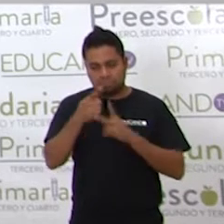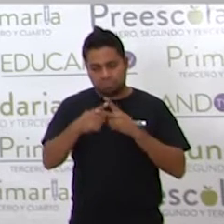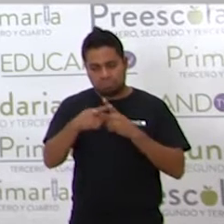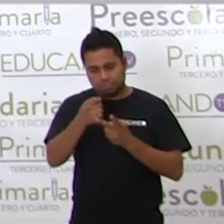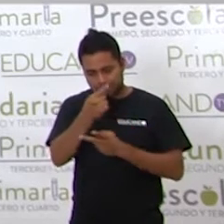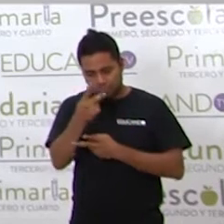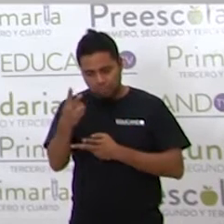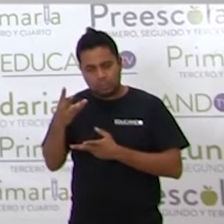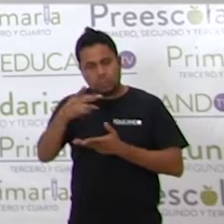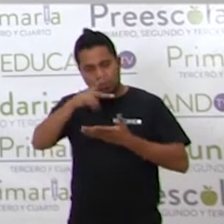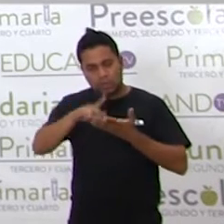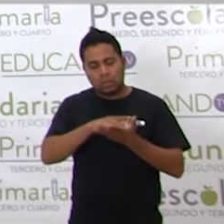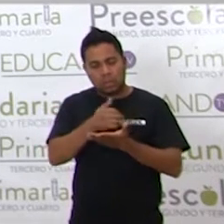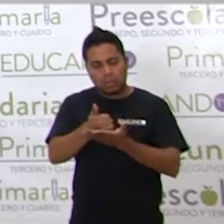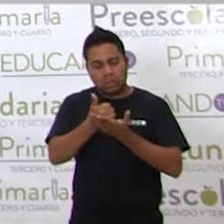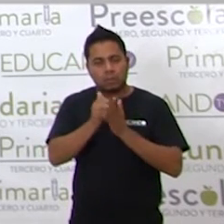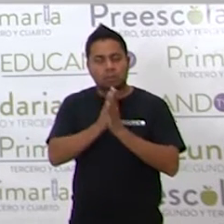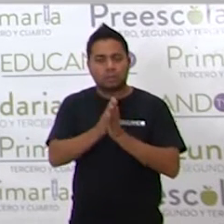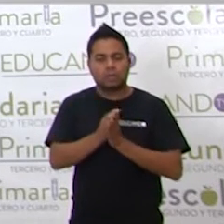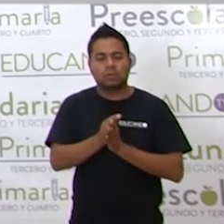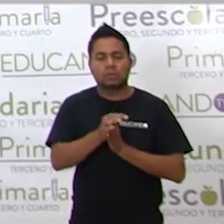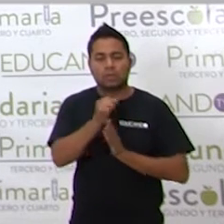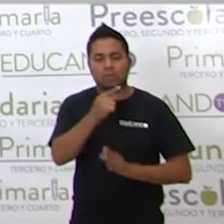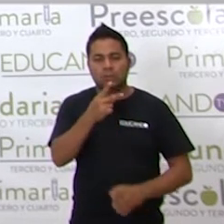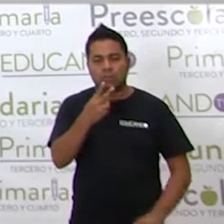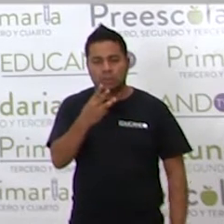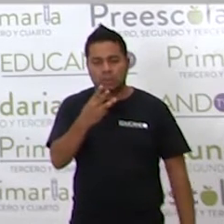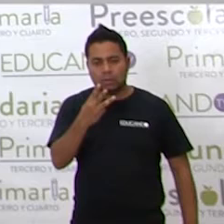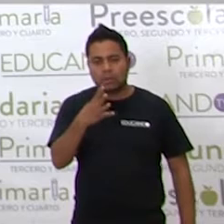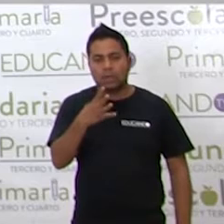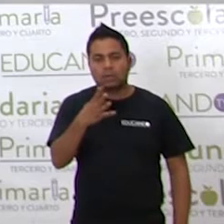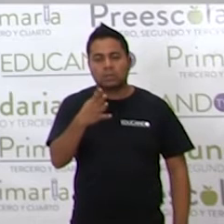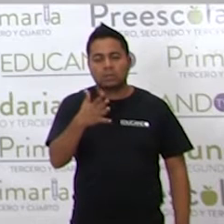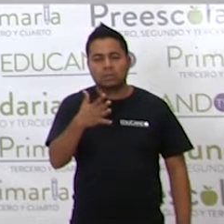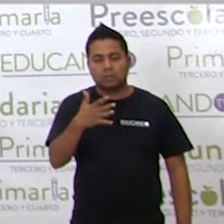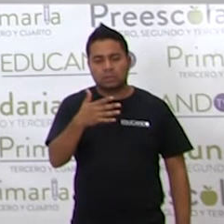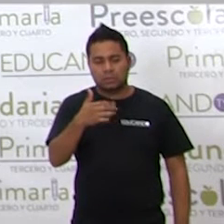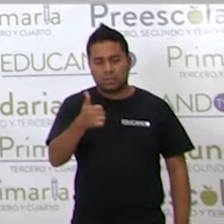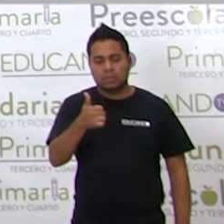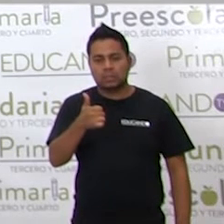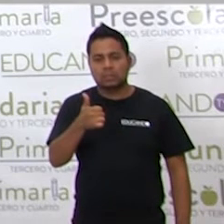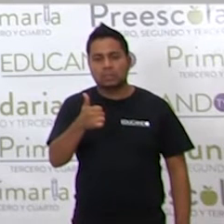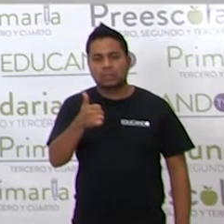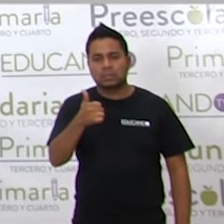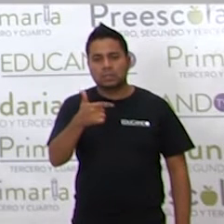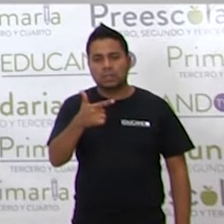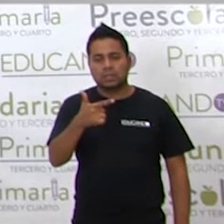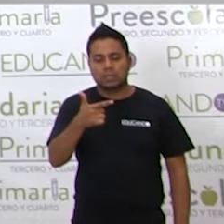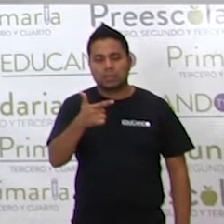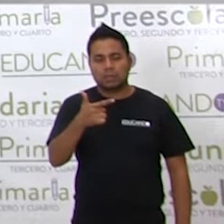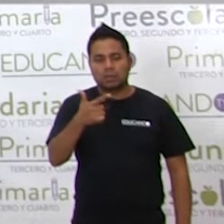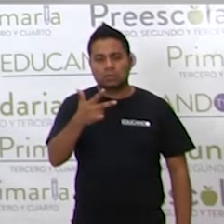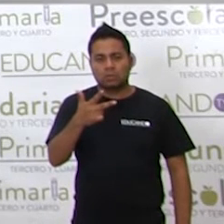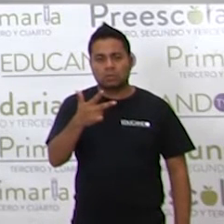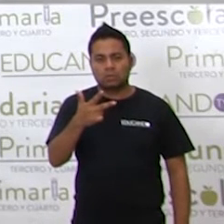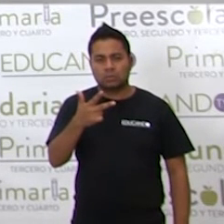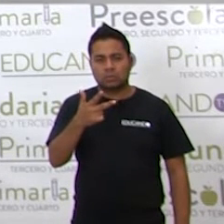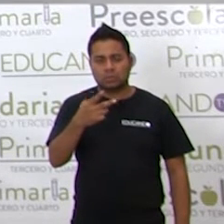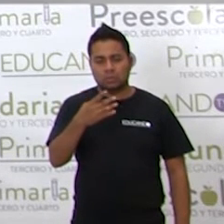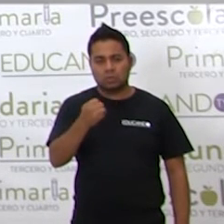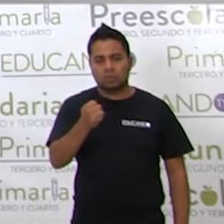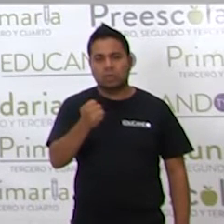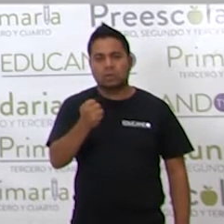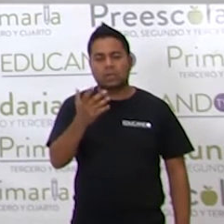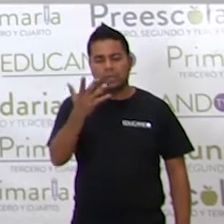favor. 1, 2, 3, 4, 5, 6, 7, 8.